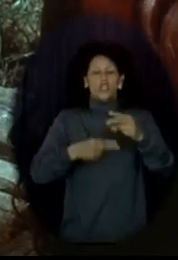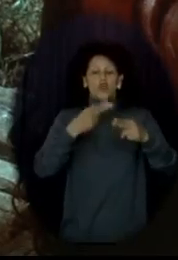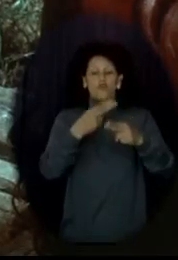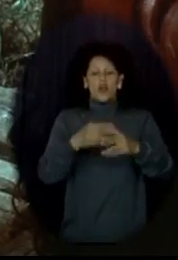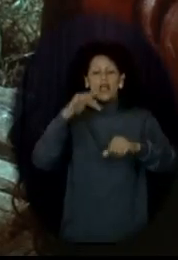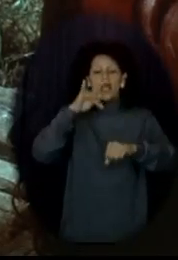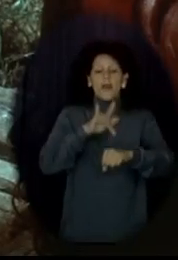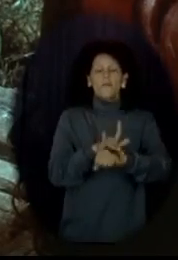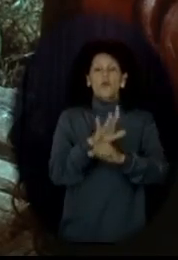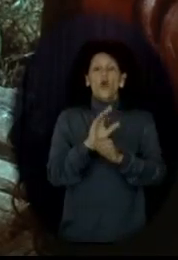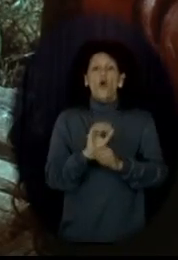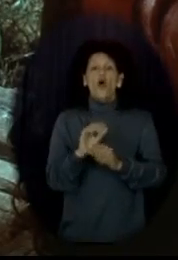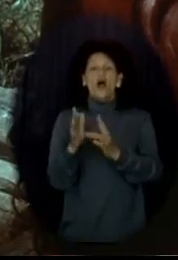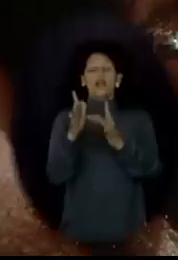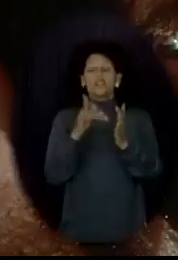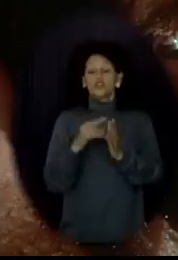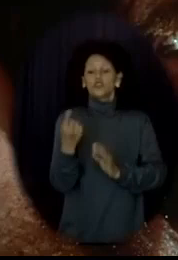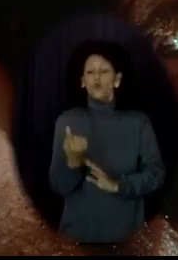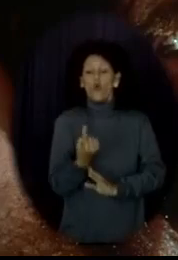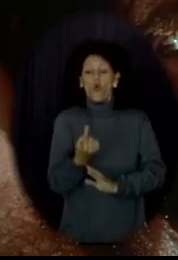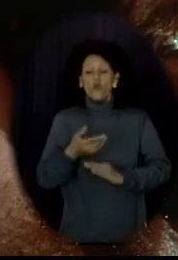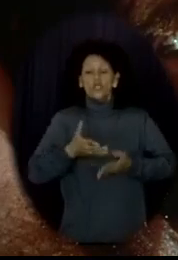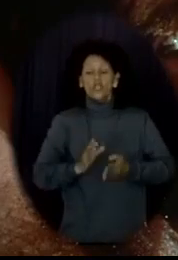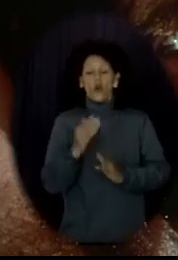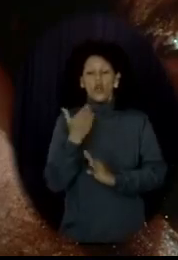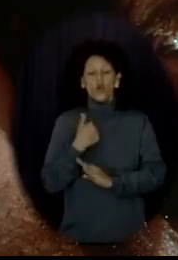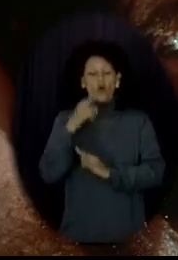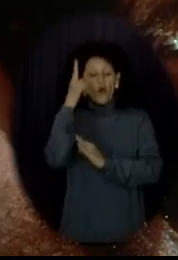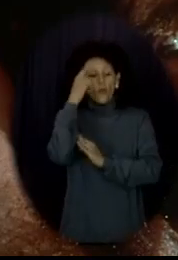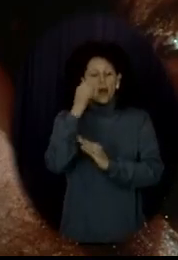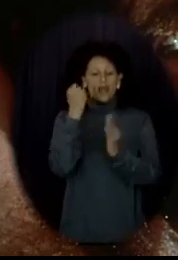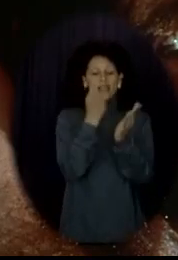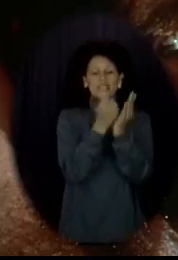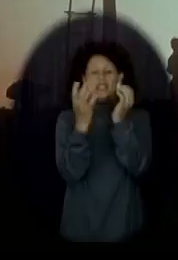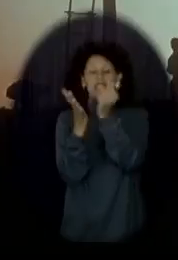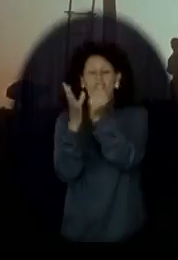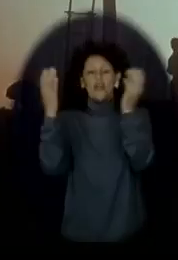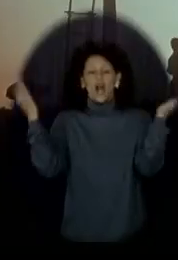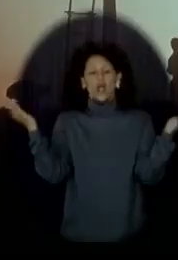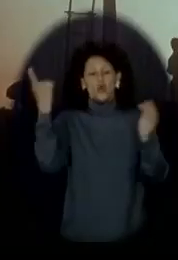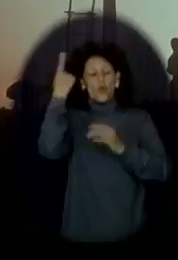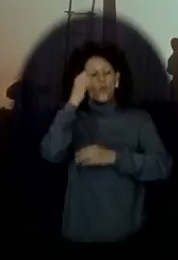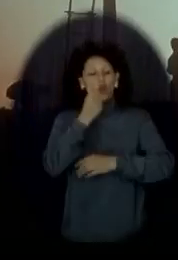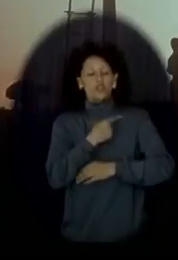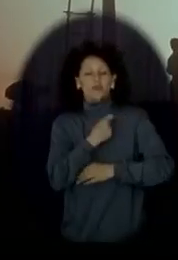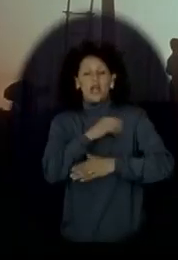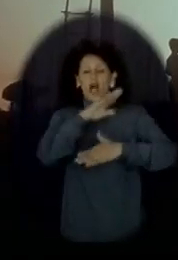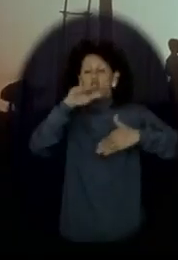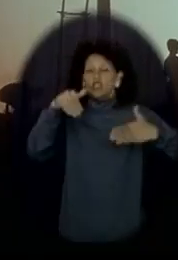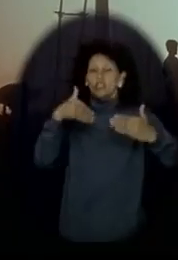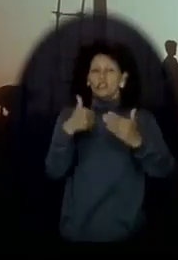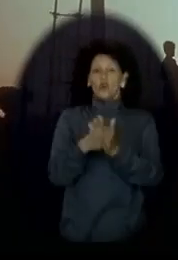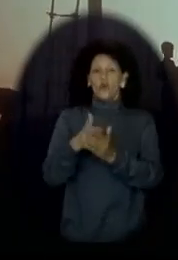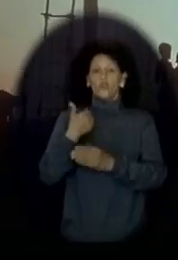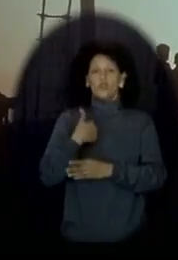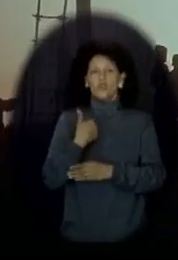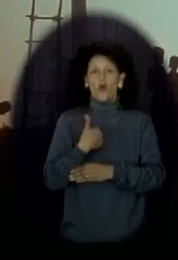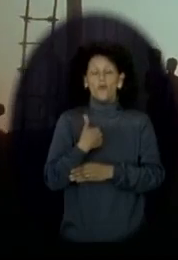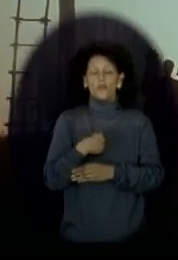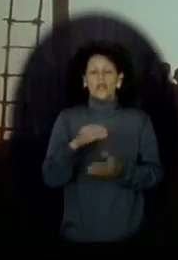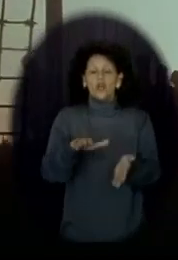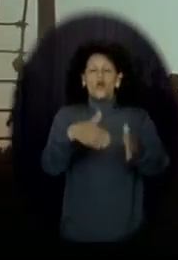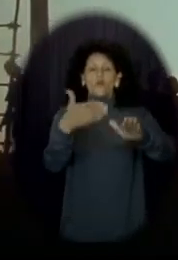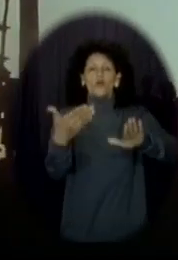el Dios del universo envió a Jesús, su único hijo, para ser sacrificado por los pecados